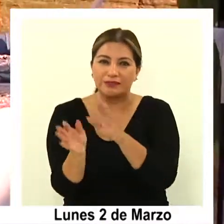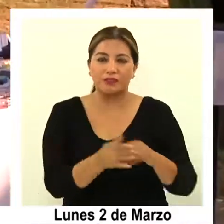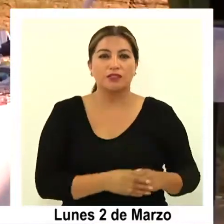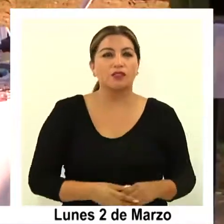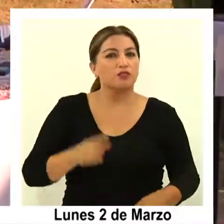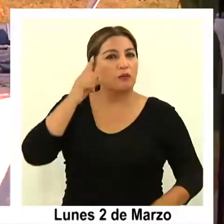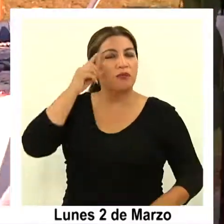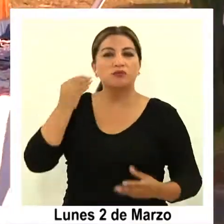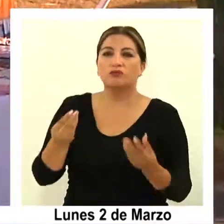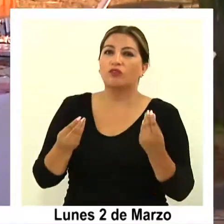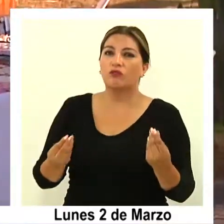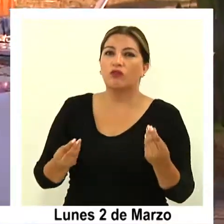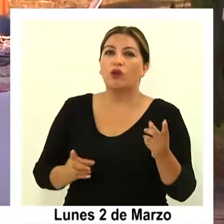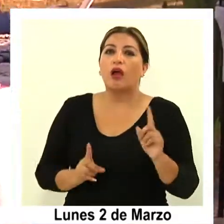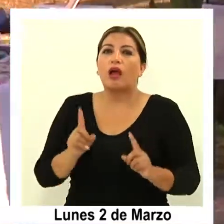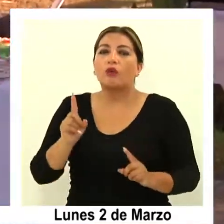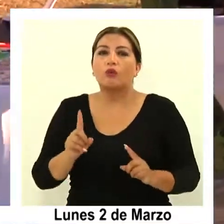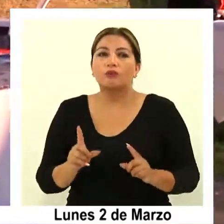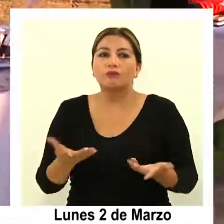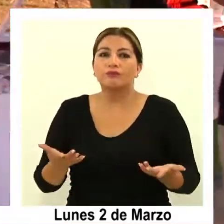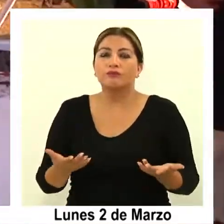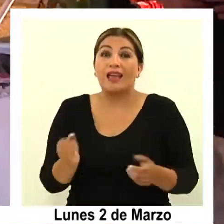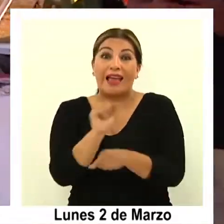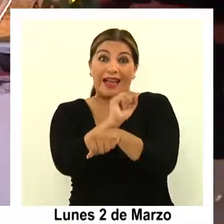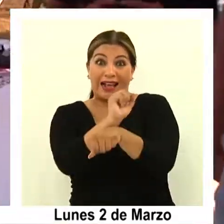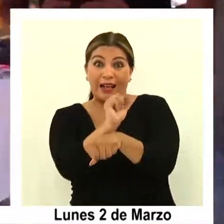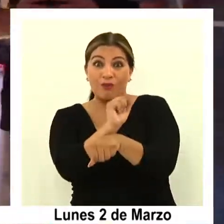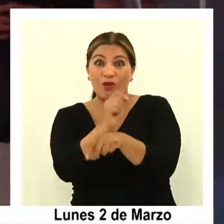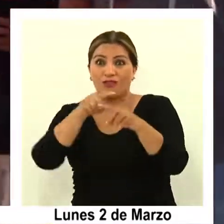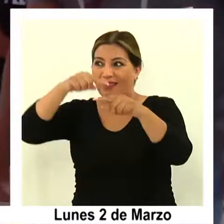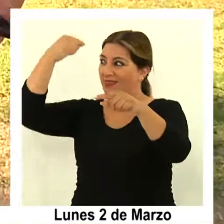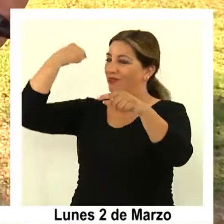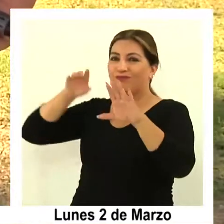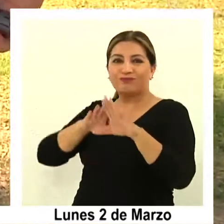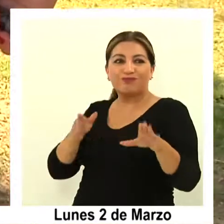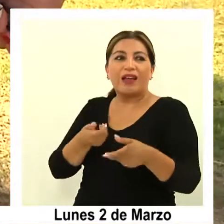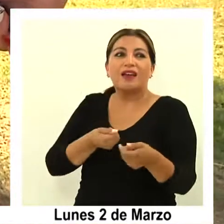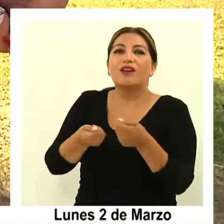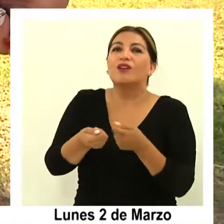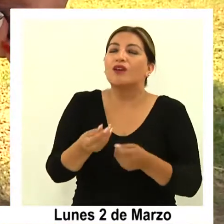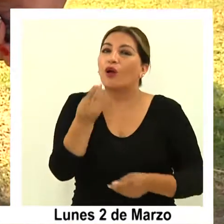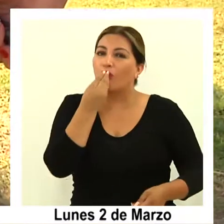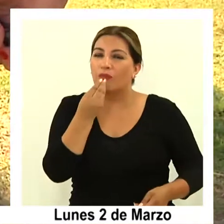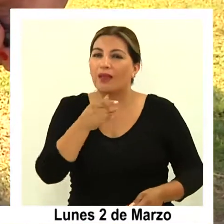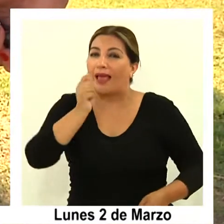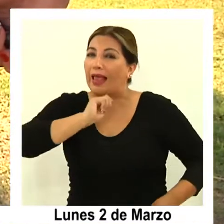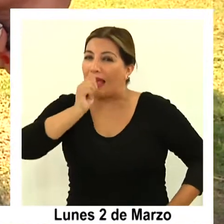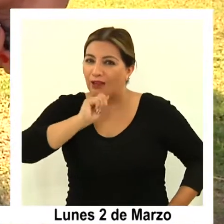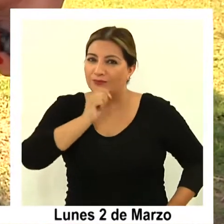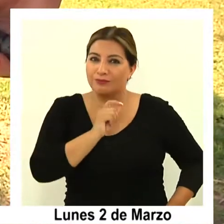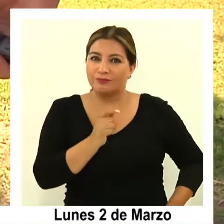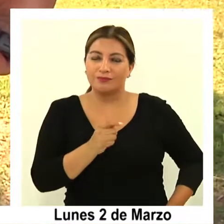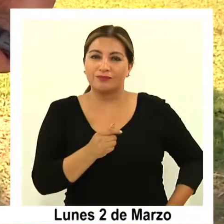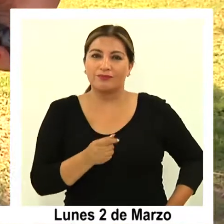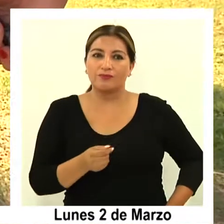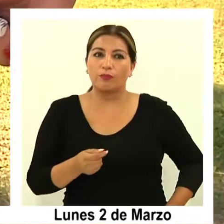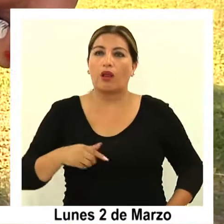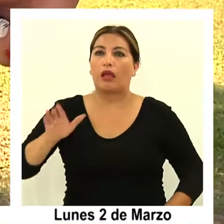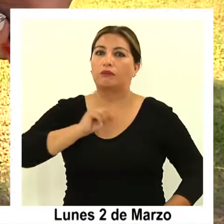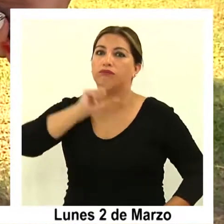Yo creo que sería bueno que pusieran como algunos tracks de como comida, como helados, cosas de ese estilo